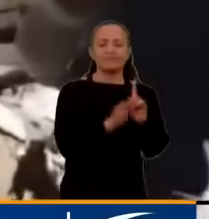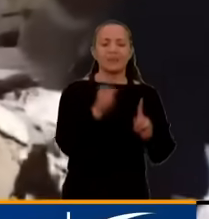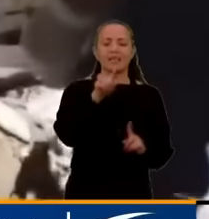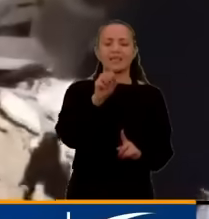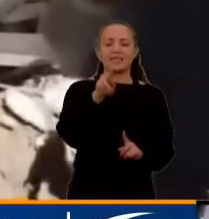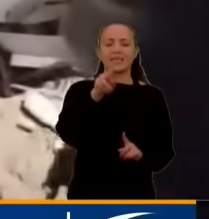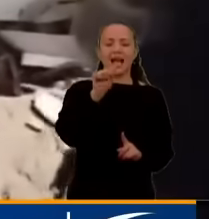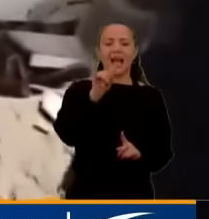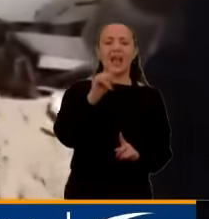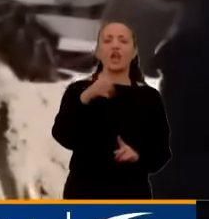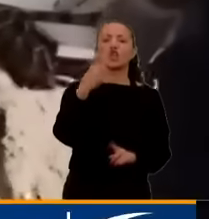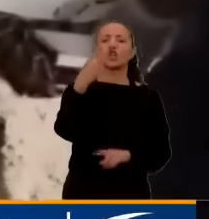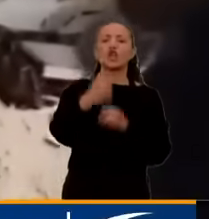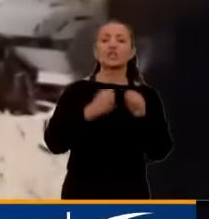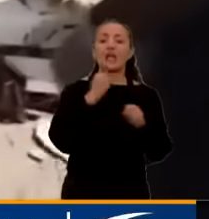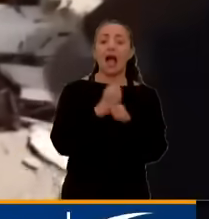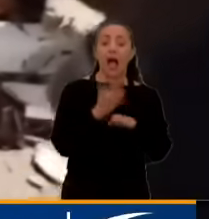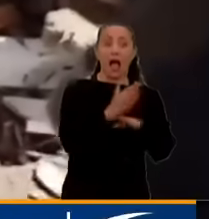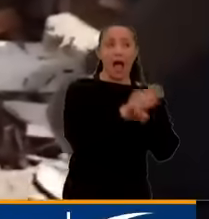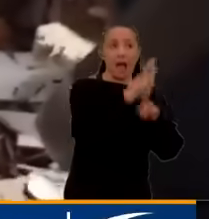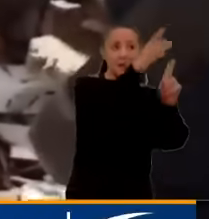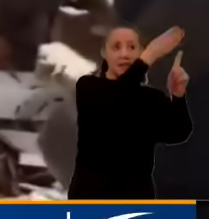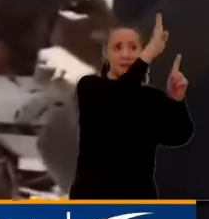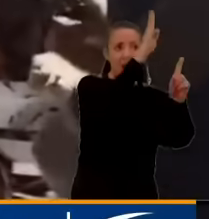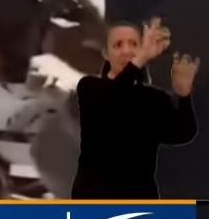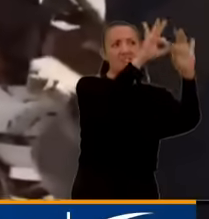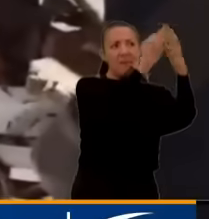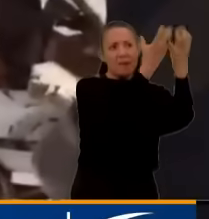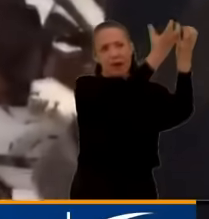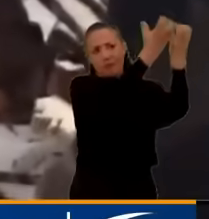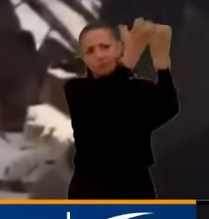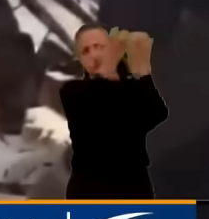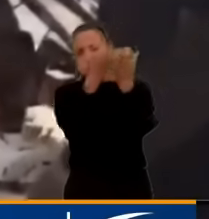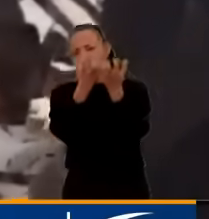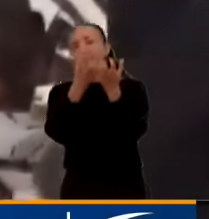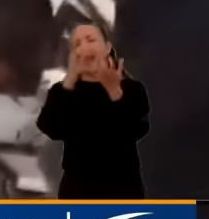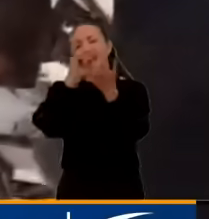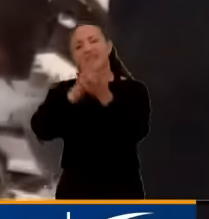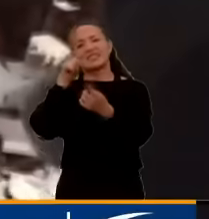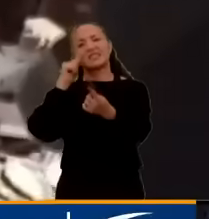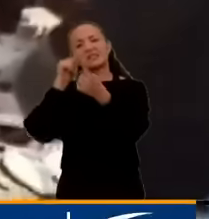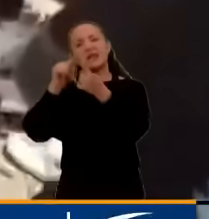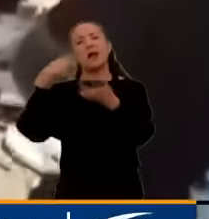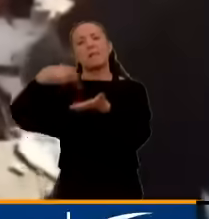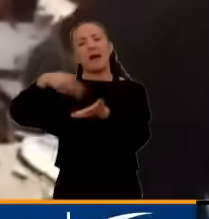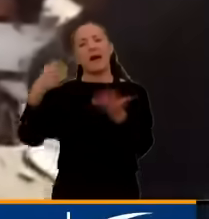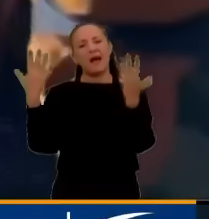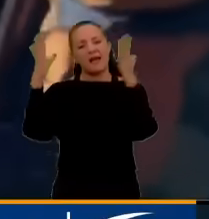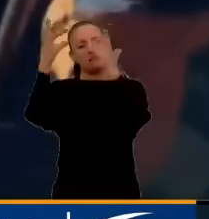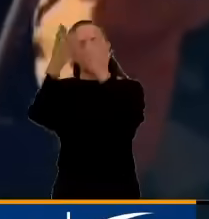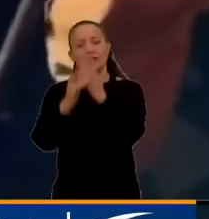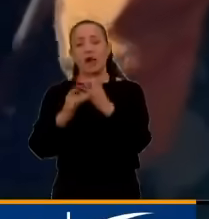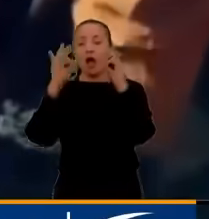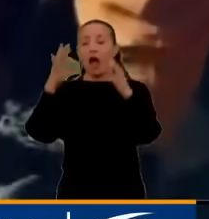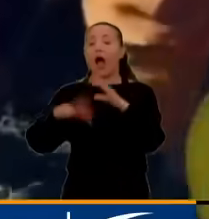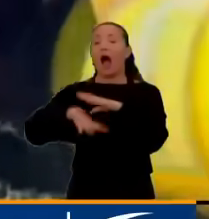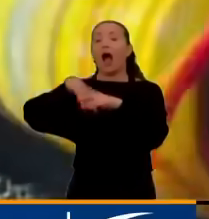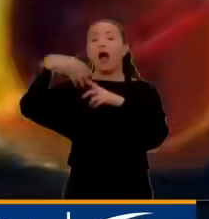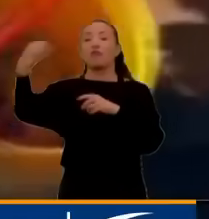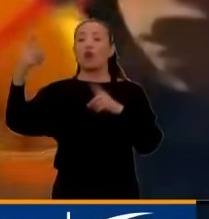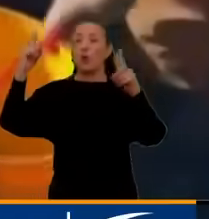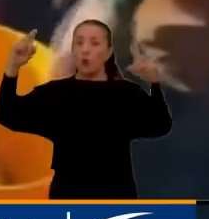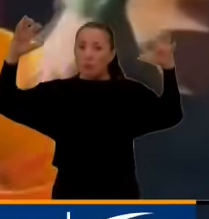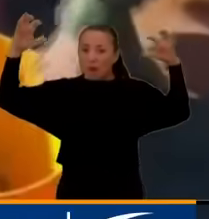años, quien viajó desde Barranquilla con varios familiares a disfrutar de la boda. La ceremonia era afuera y cuando empezó a